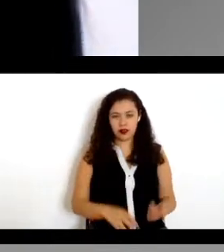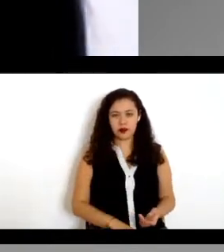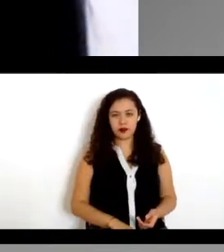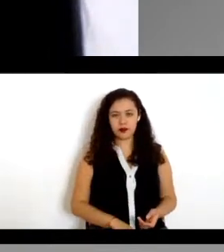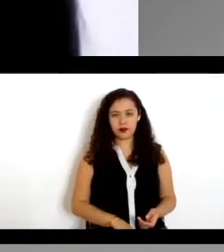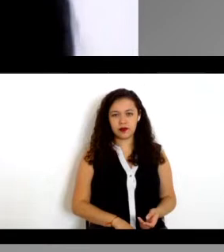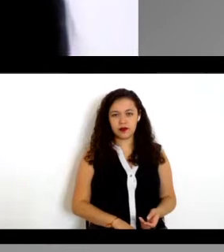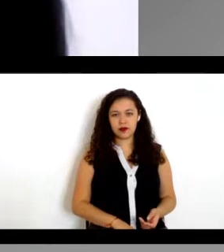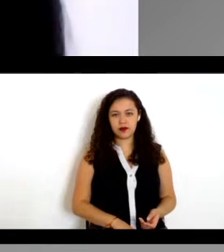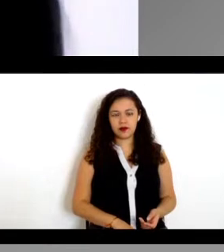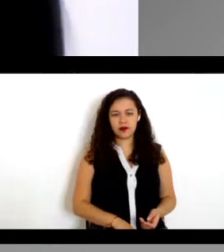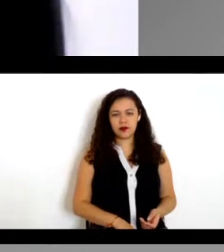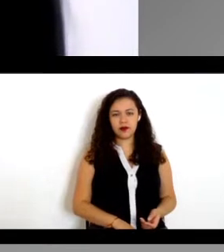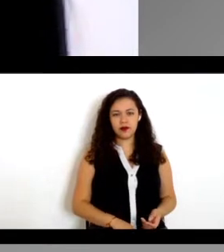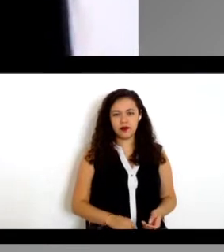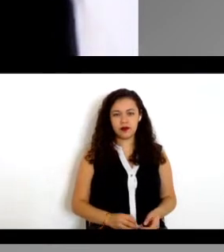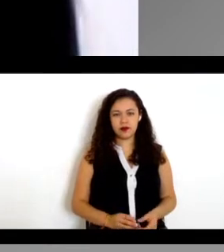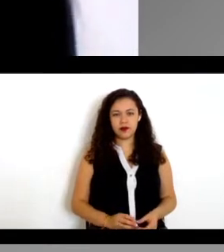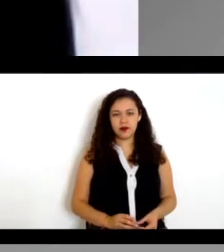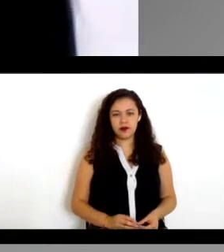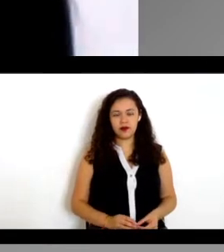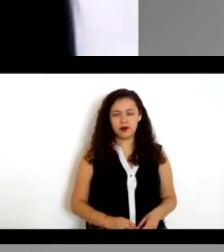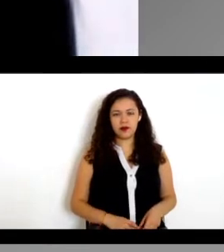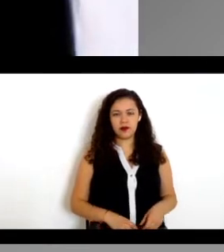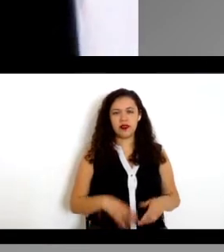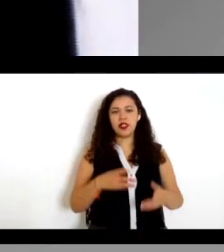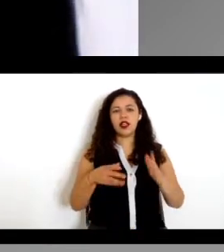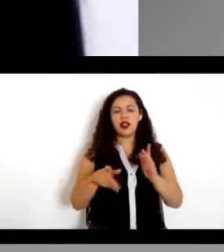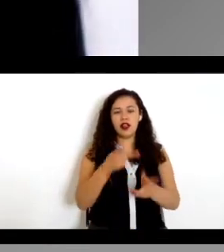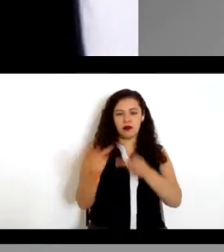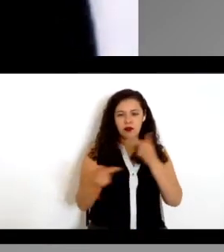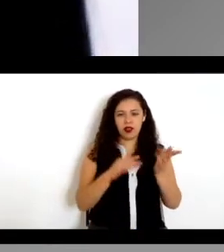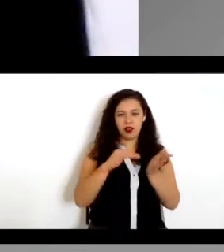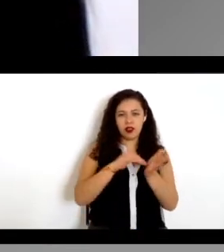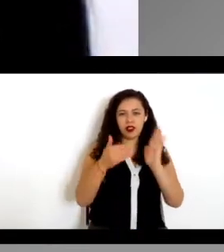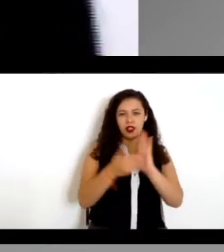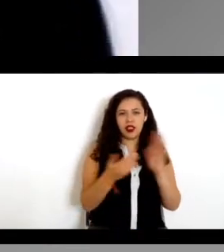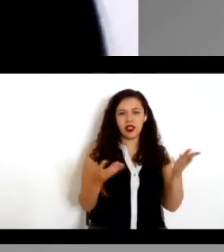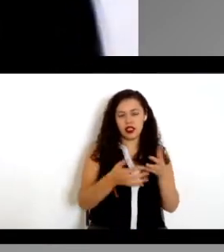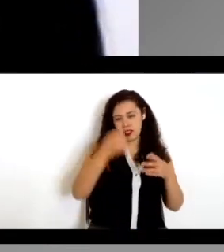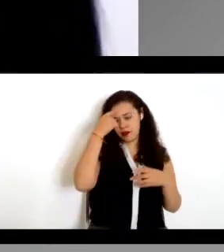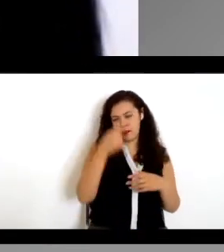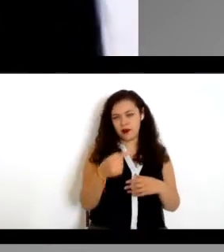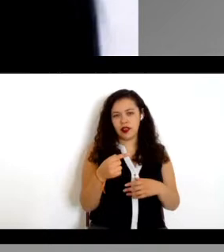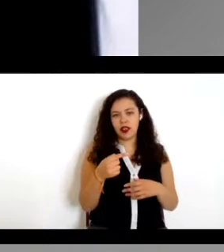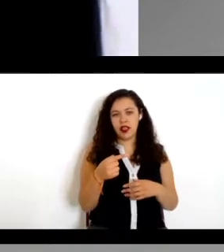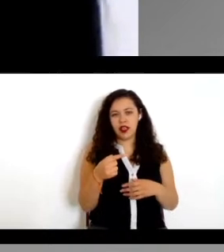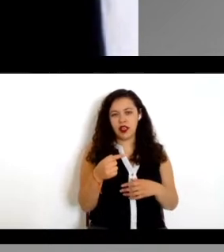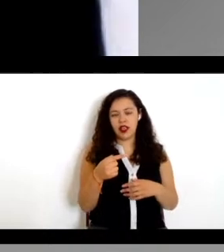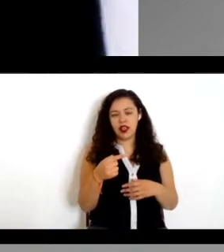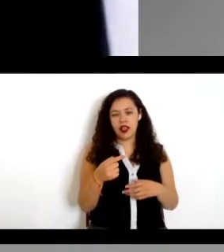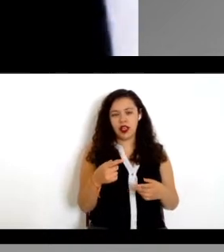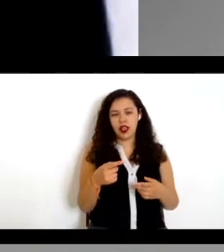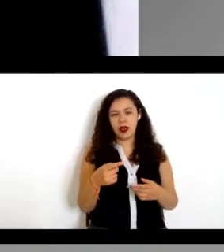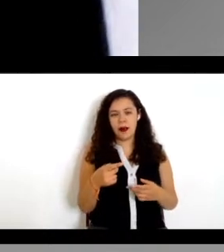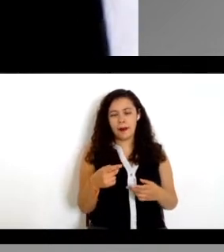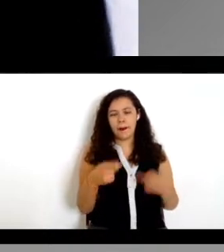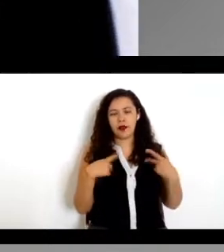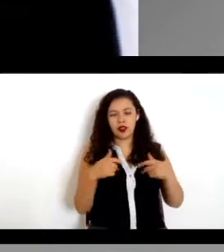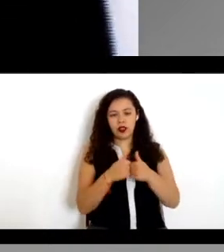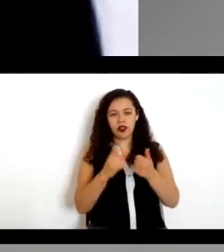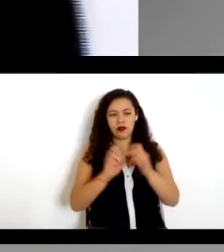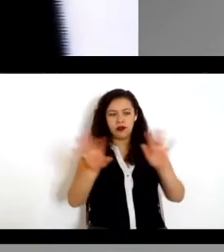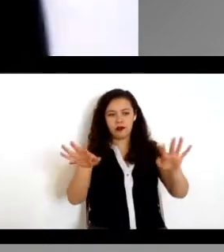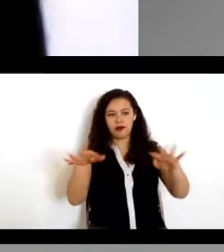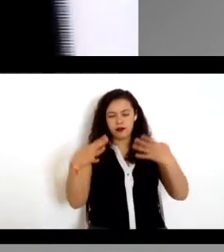la pregunta de qué estrategias han implementado para hacer visibles las necesidades percibidas, pues mire, quiero